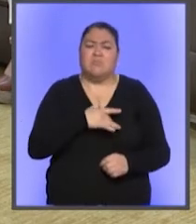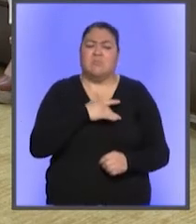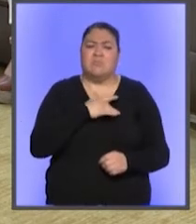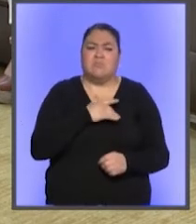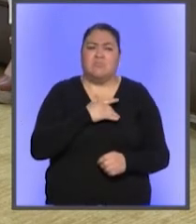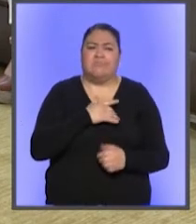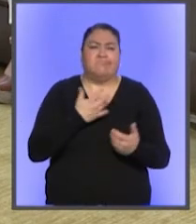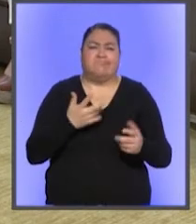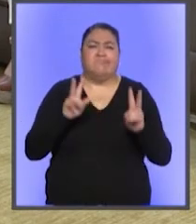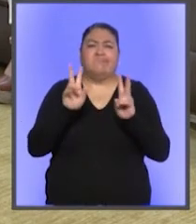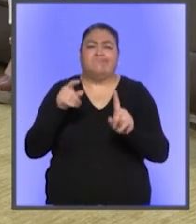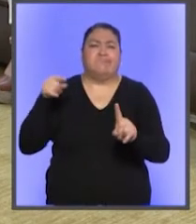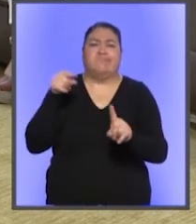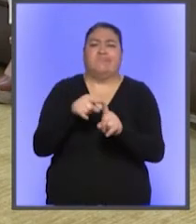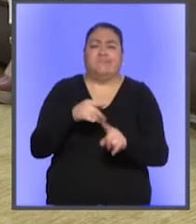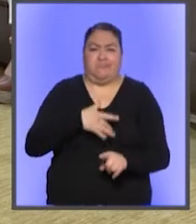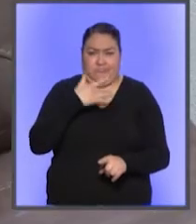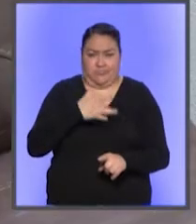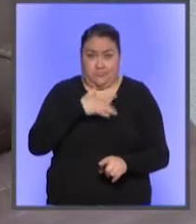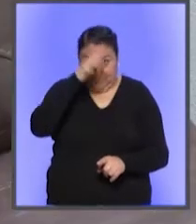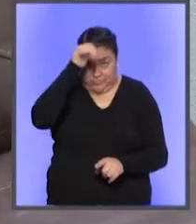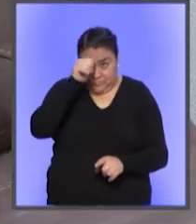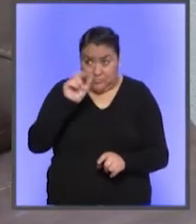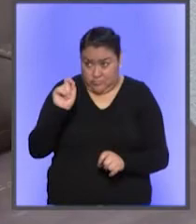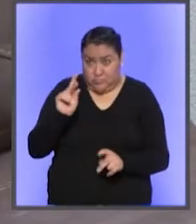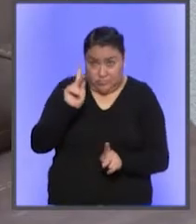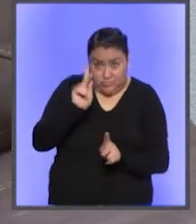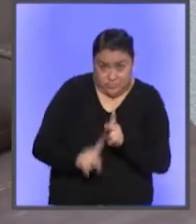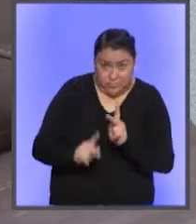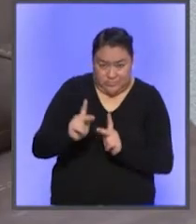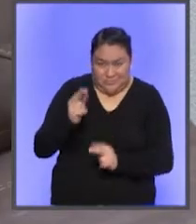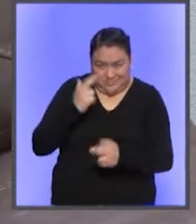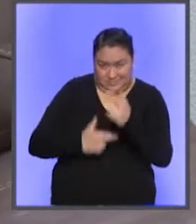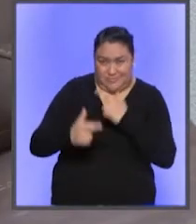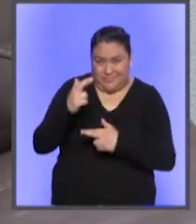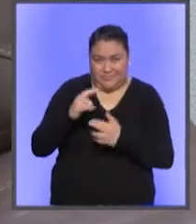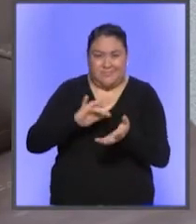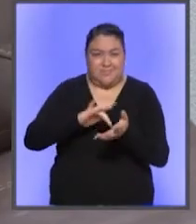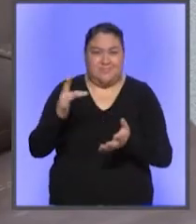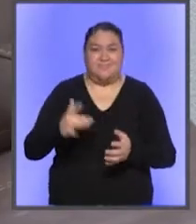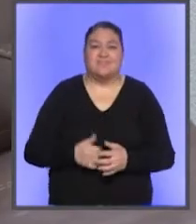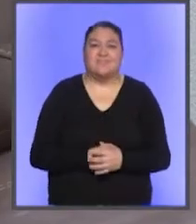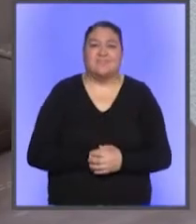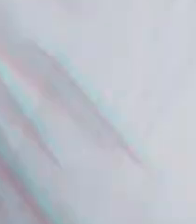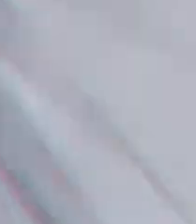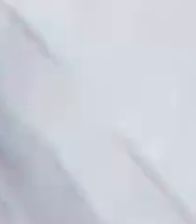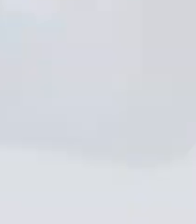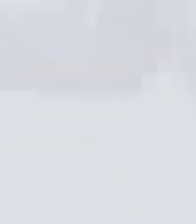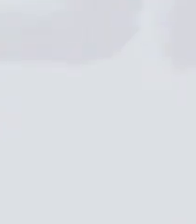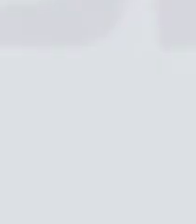es su punto de vista sobre esta temática les parece que vayamos un corte y continuamos gracias